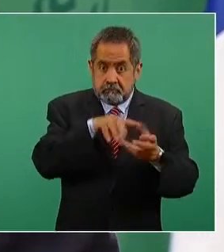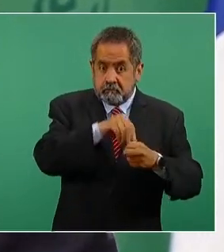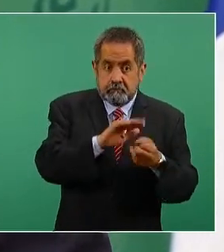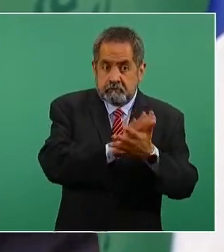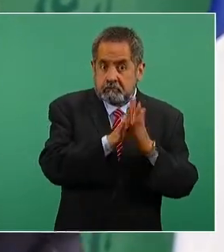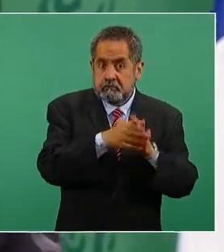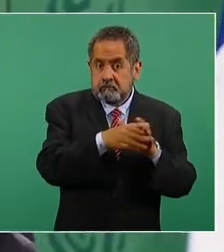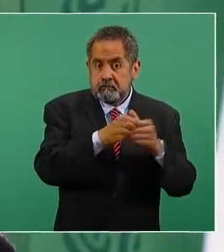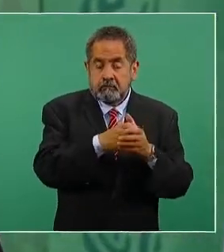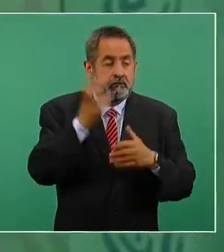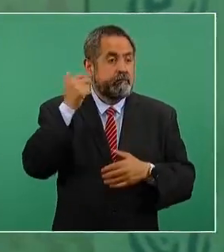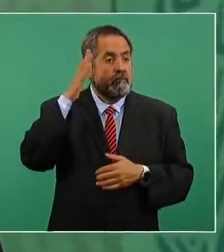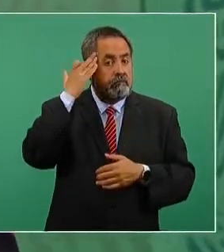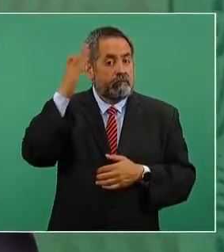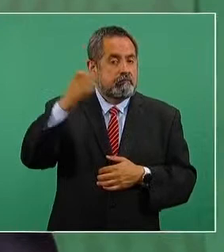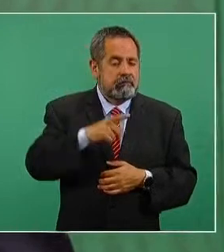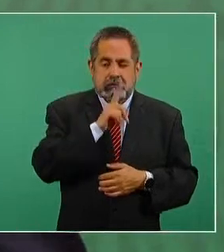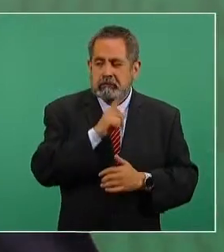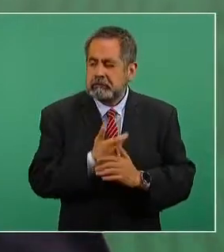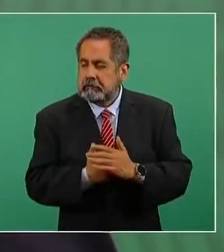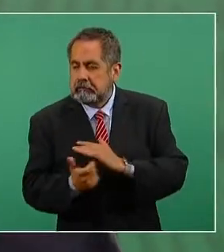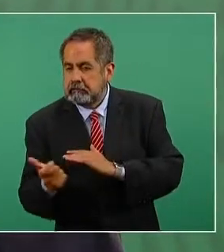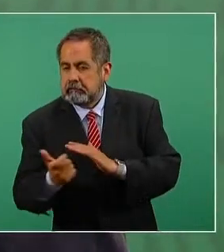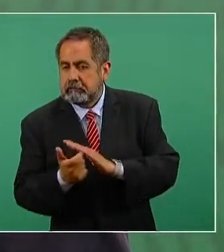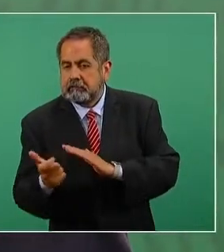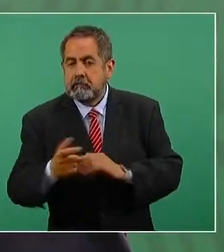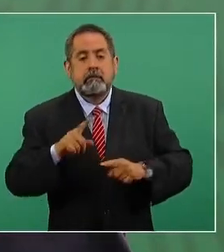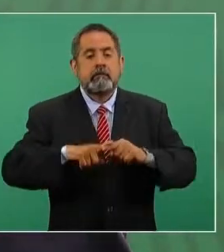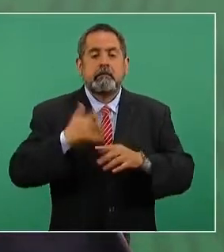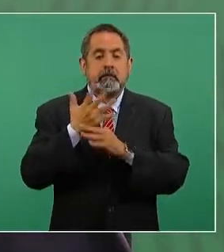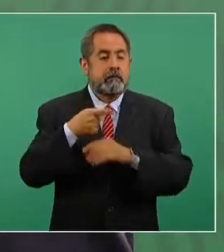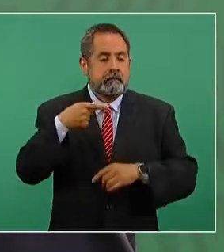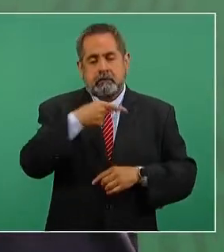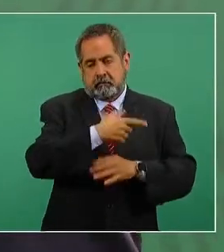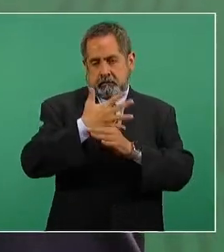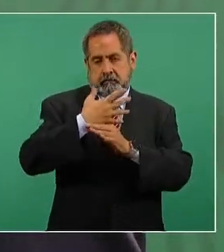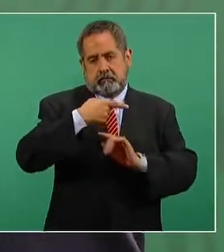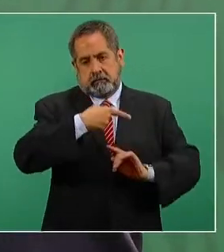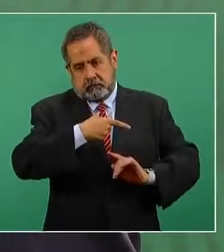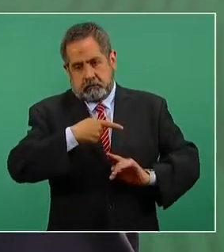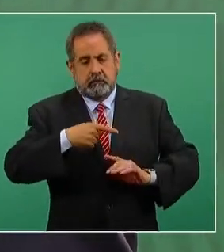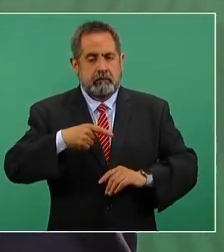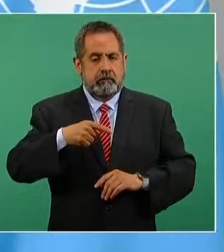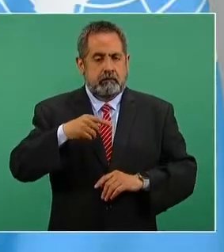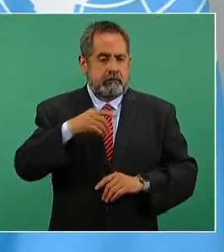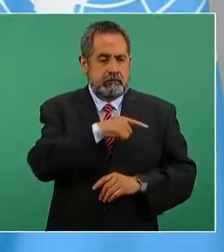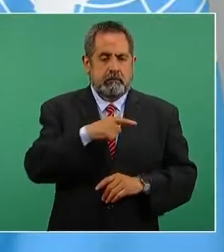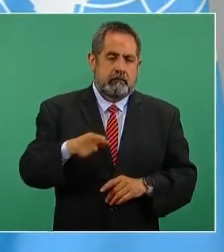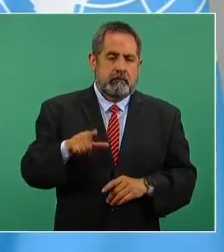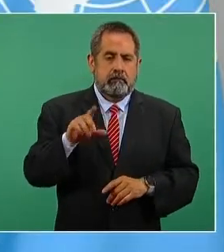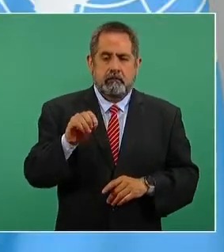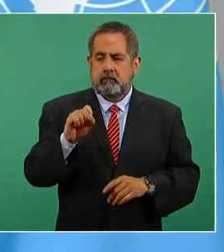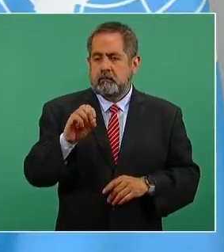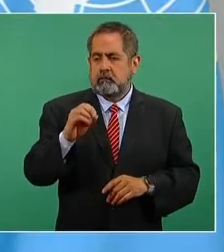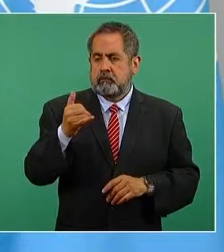que en aquel entonces recibieron dinero, según la versión de este señor